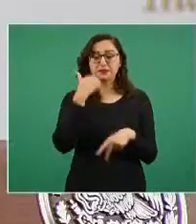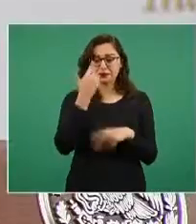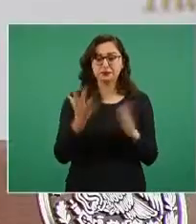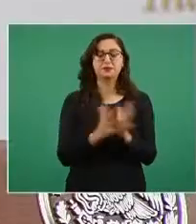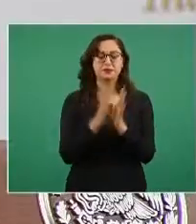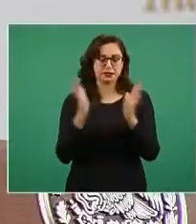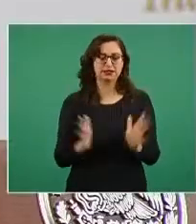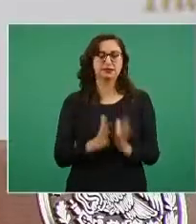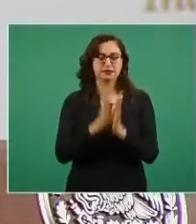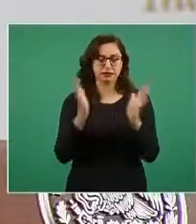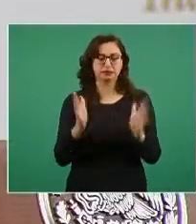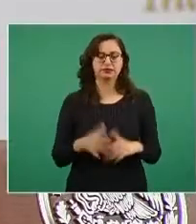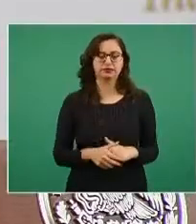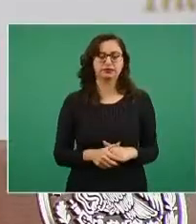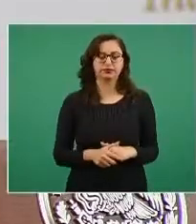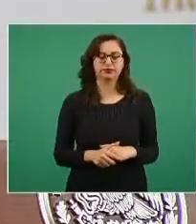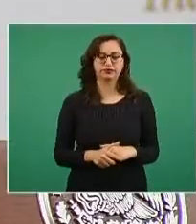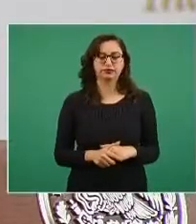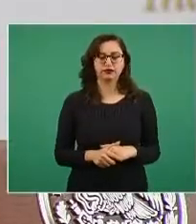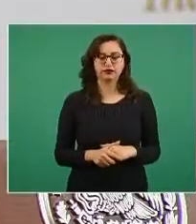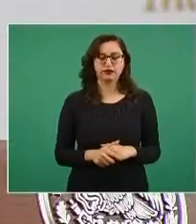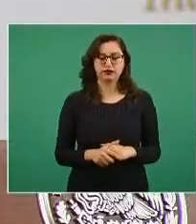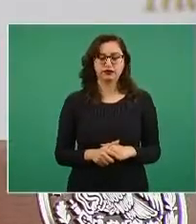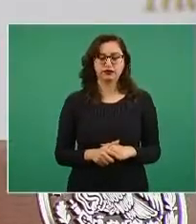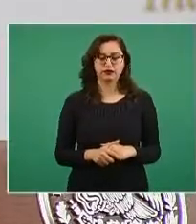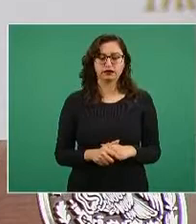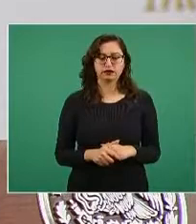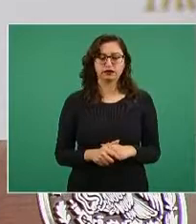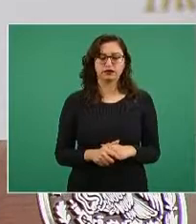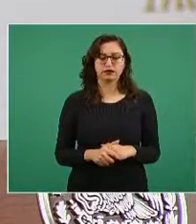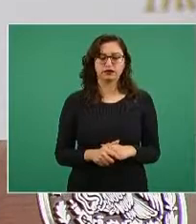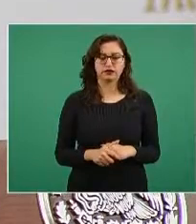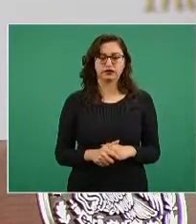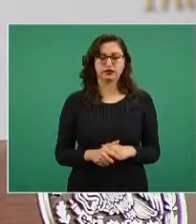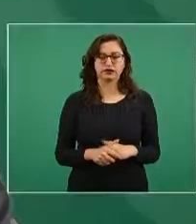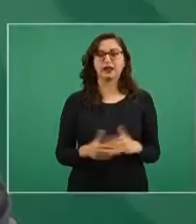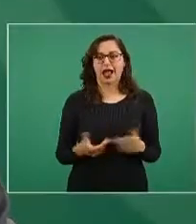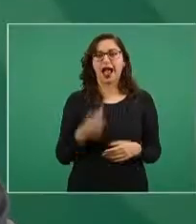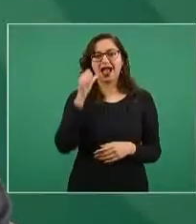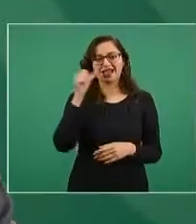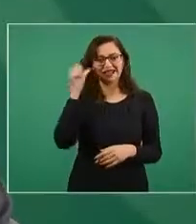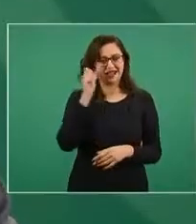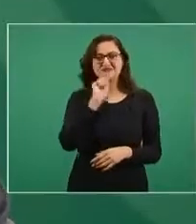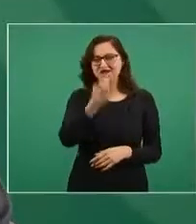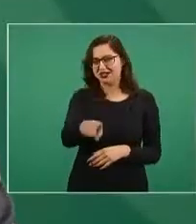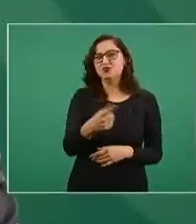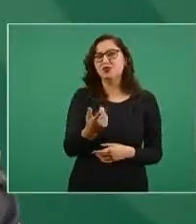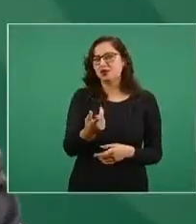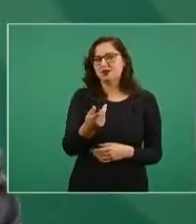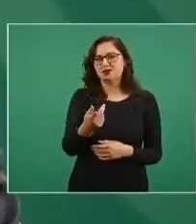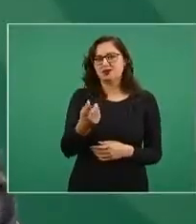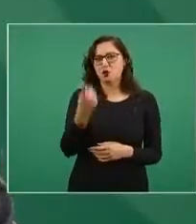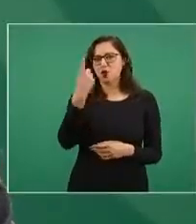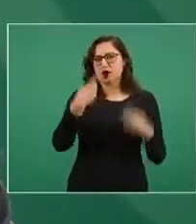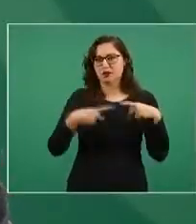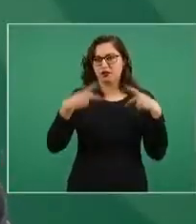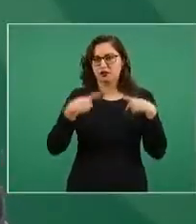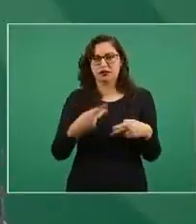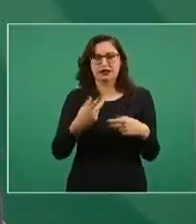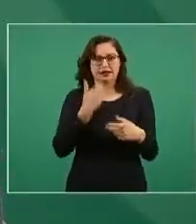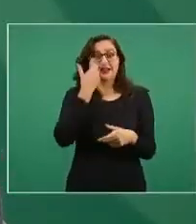de esto, pero que estaría normalizando en el transcurso de las horas. En tanto que el presidente López